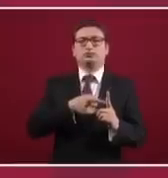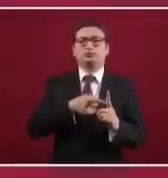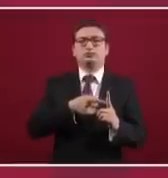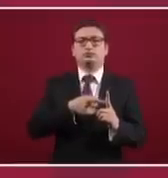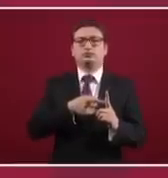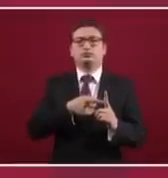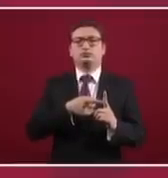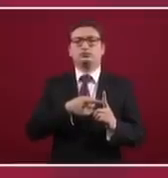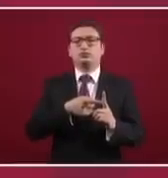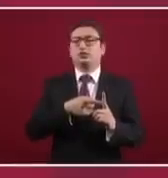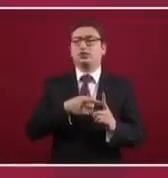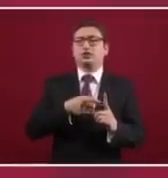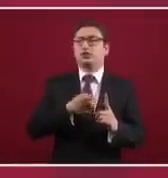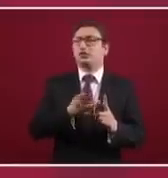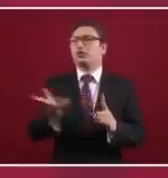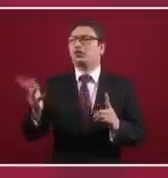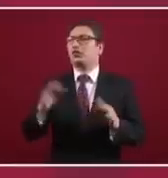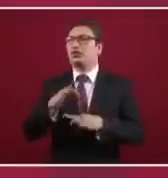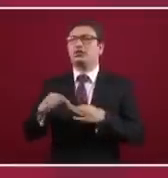incondicional de nadie,